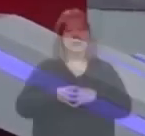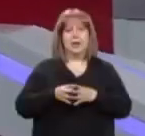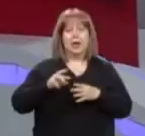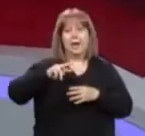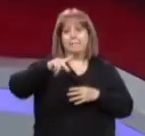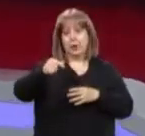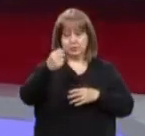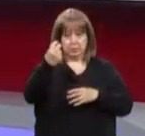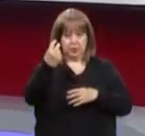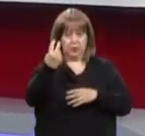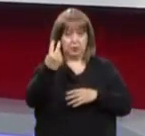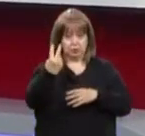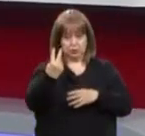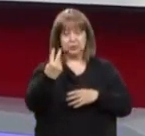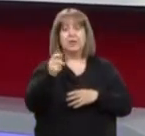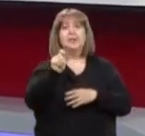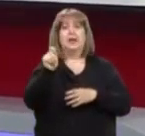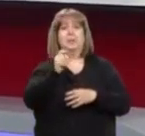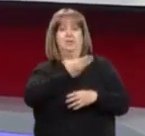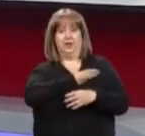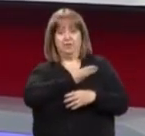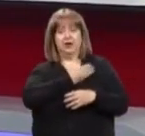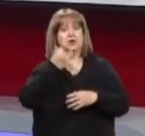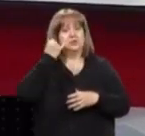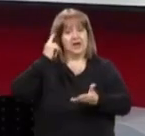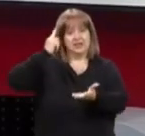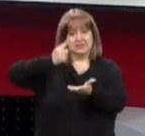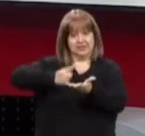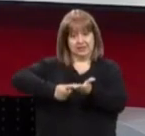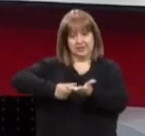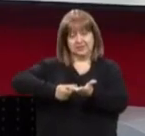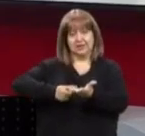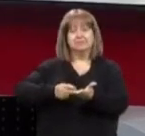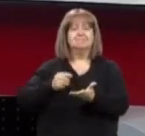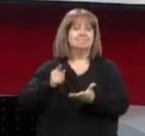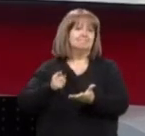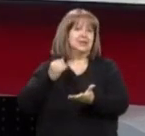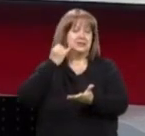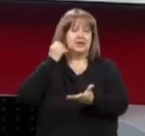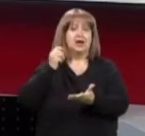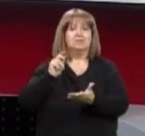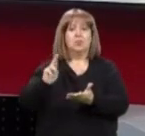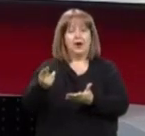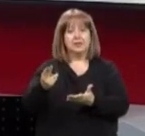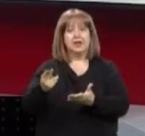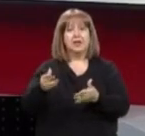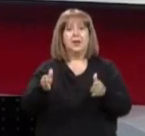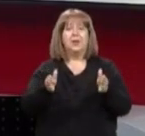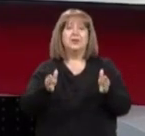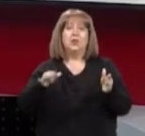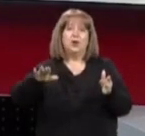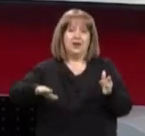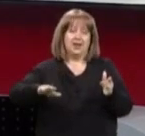El próximo 2 de febrero habrá sentencia en uno de los casos más estremecedores de los últimos años en la Argentina, el asesinato de un chiquito de